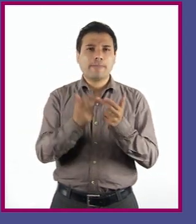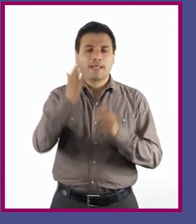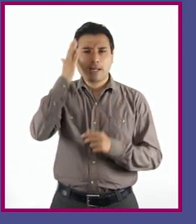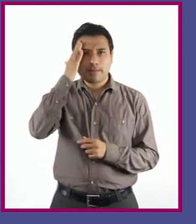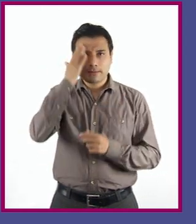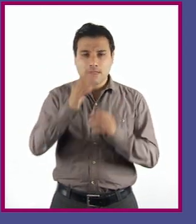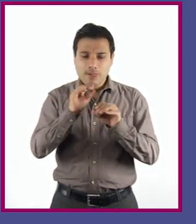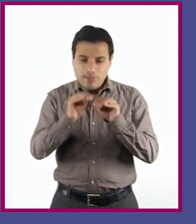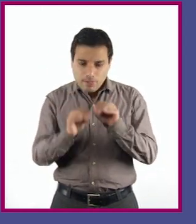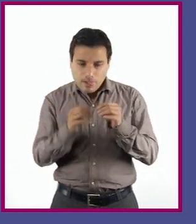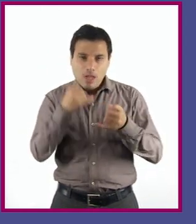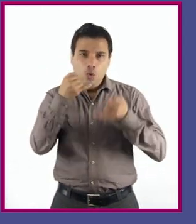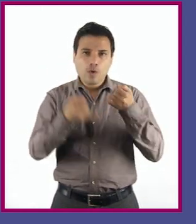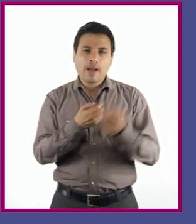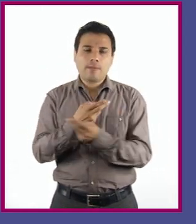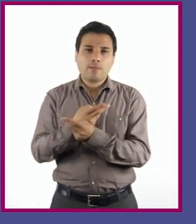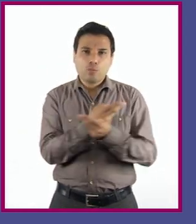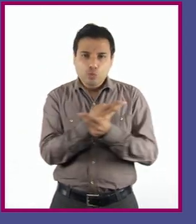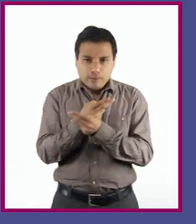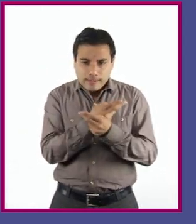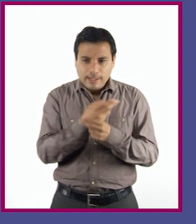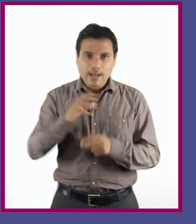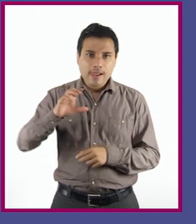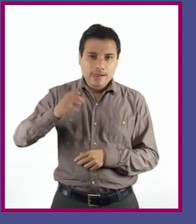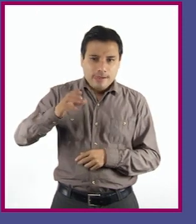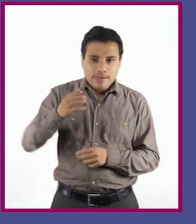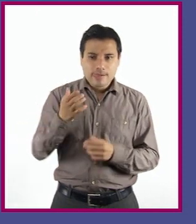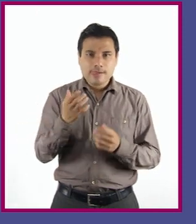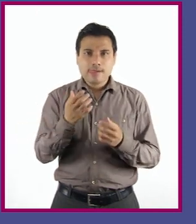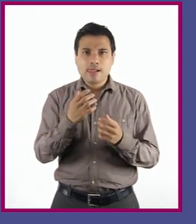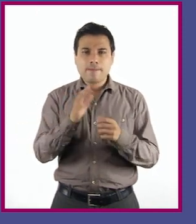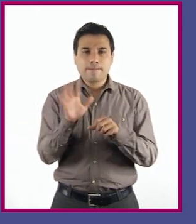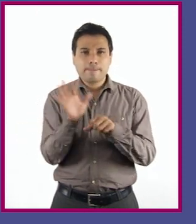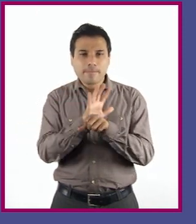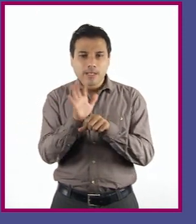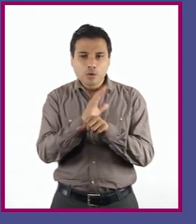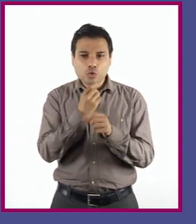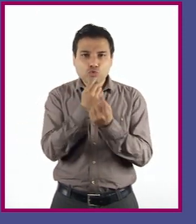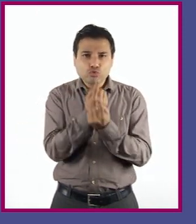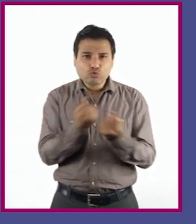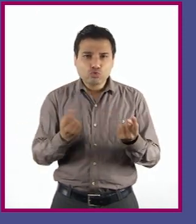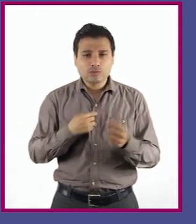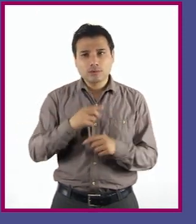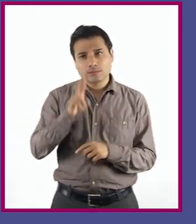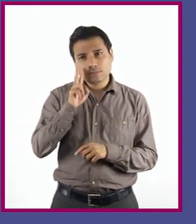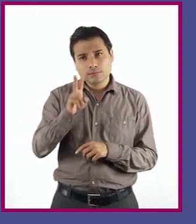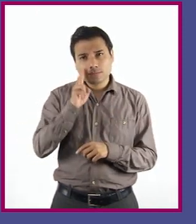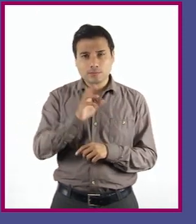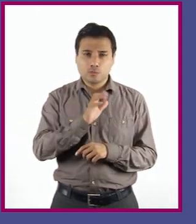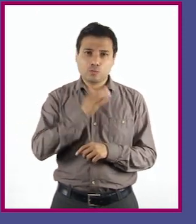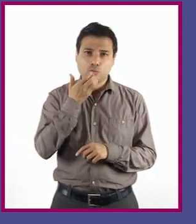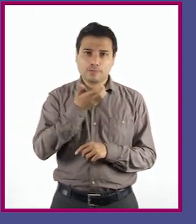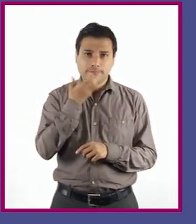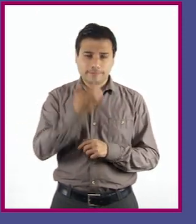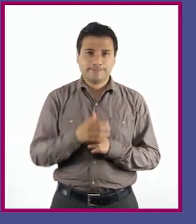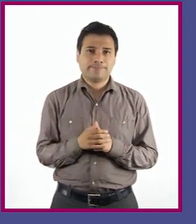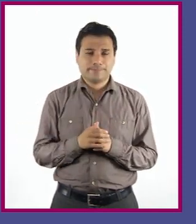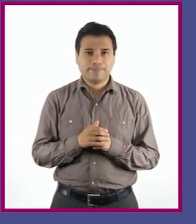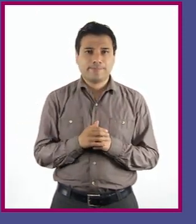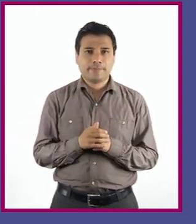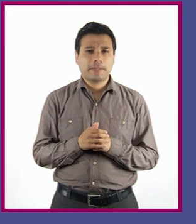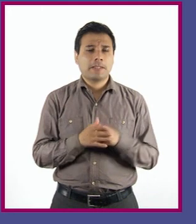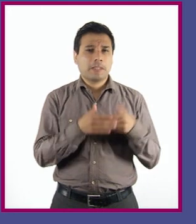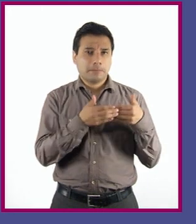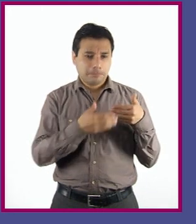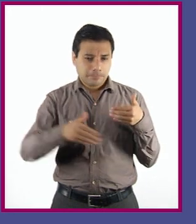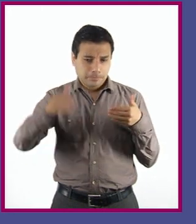con mis muñecas y disfrutando las películas infantiles que predominaban en ese tiempo. Después,